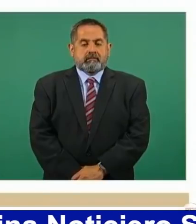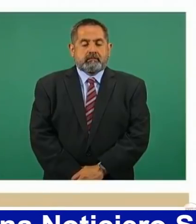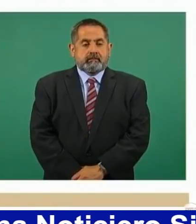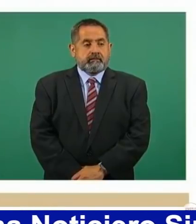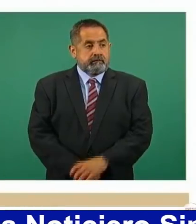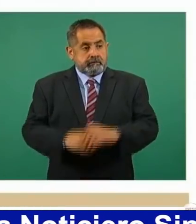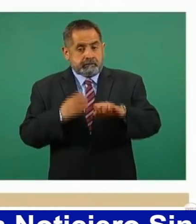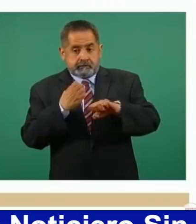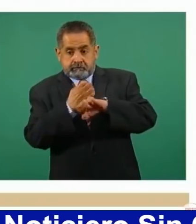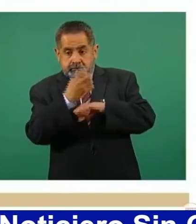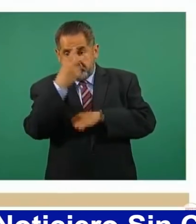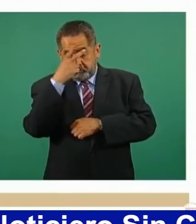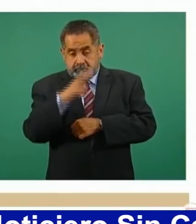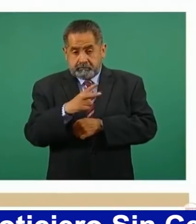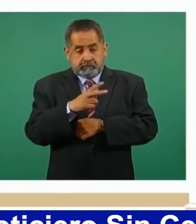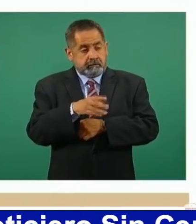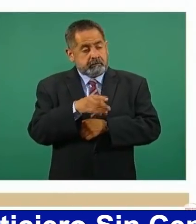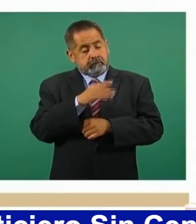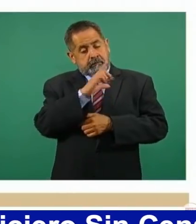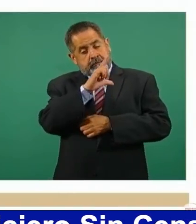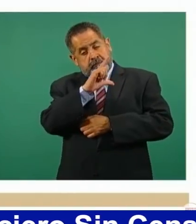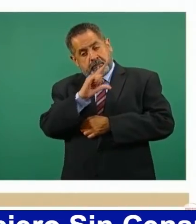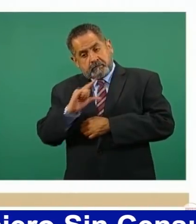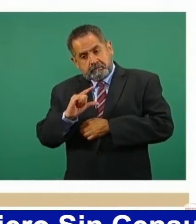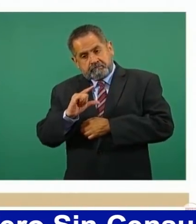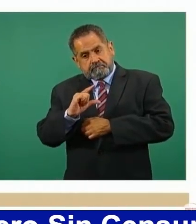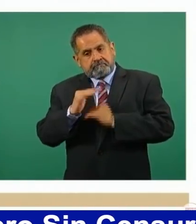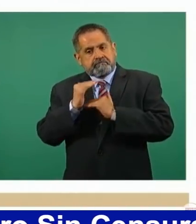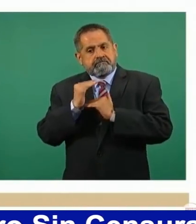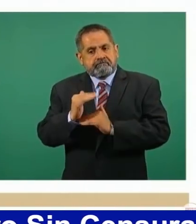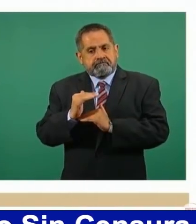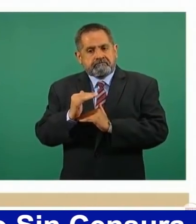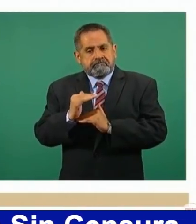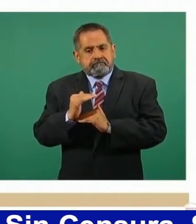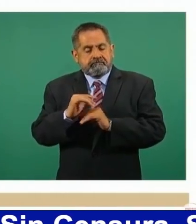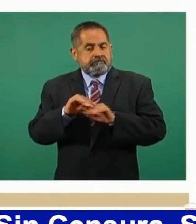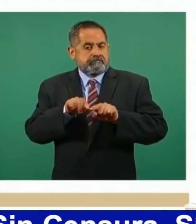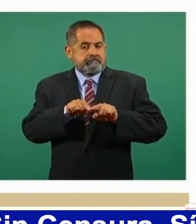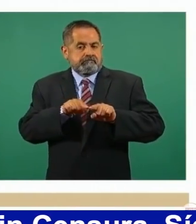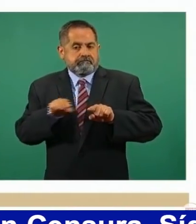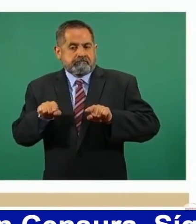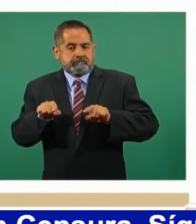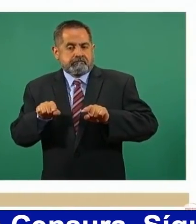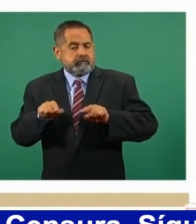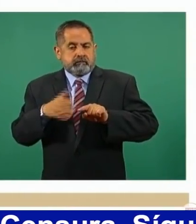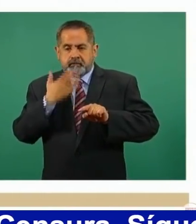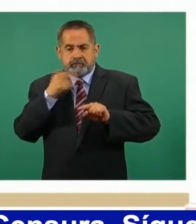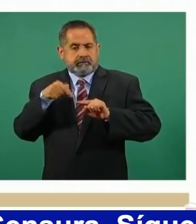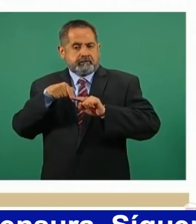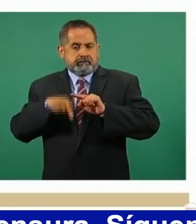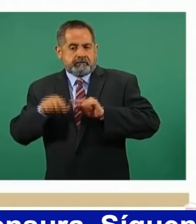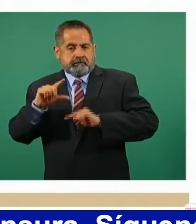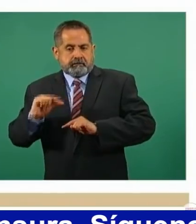la curva. Noten, por favor, es el último tramo, la última semana, en donde se nota este cambio. La siguiente.